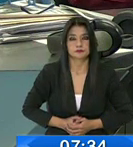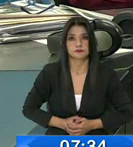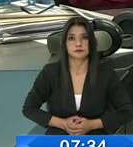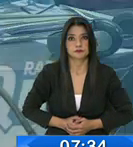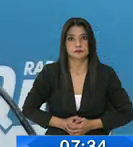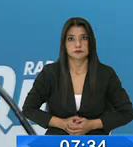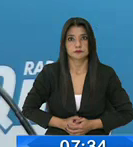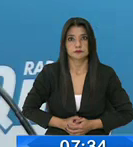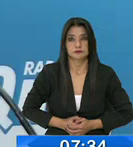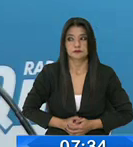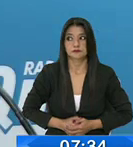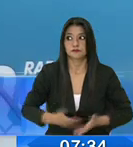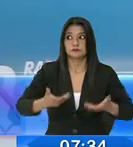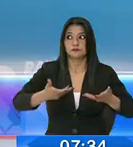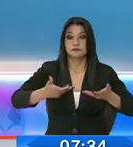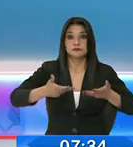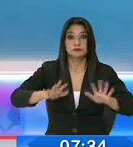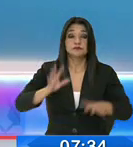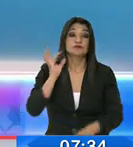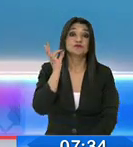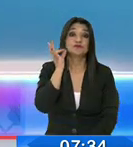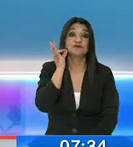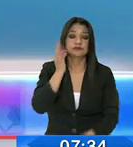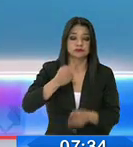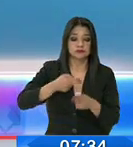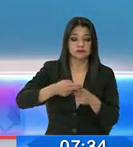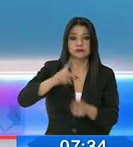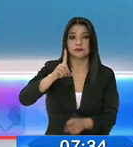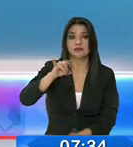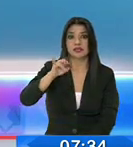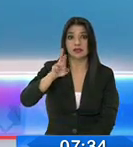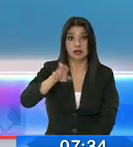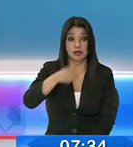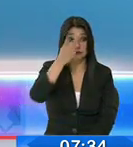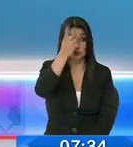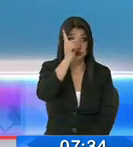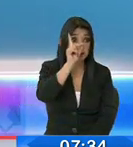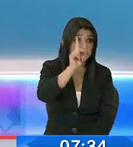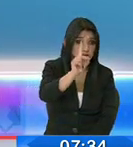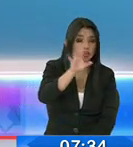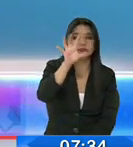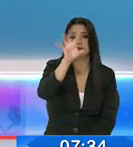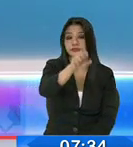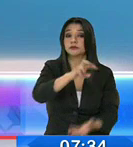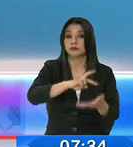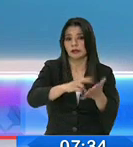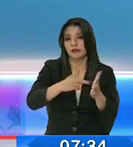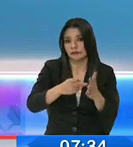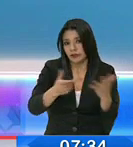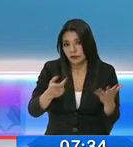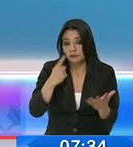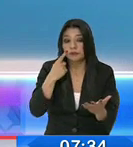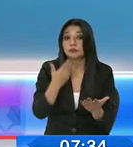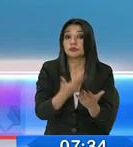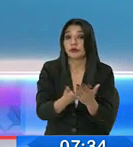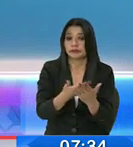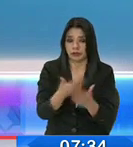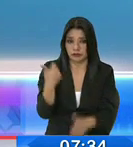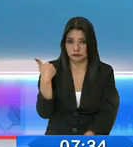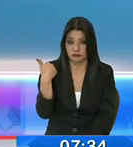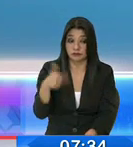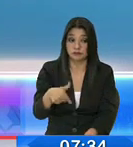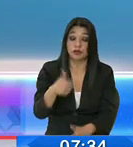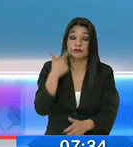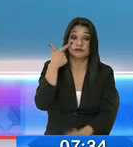el dictamen de la doctora daniela camacho nosotros como fiscalía general del estado y